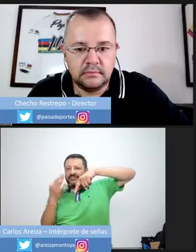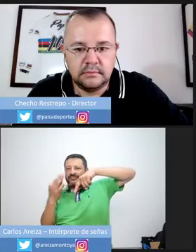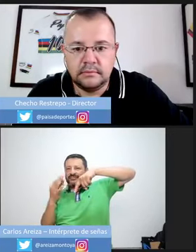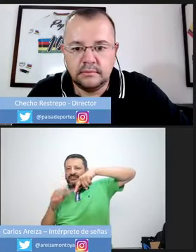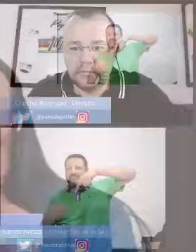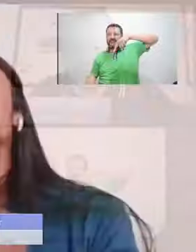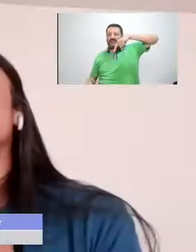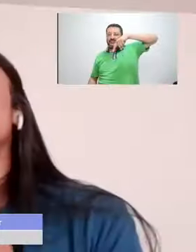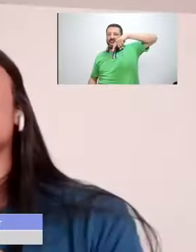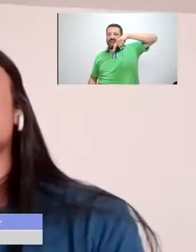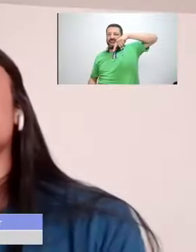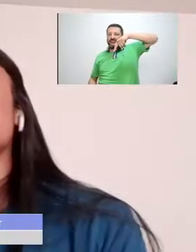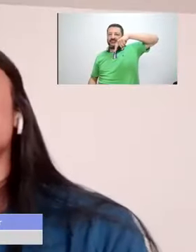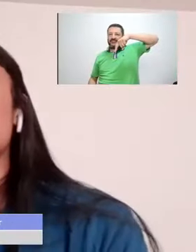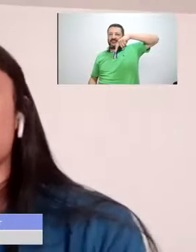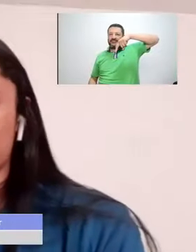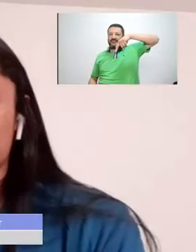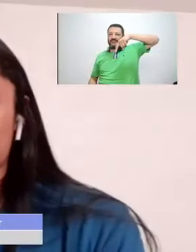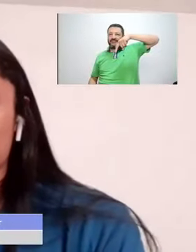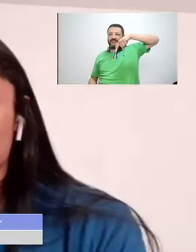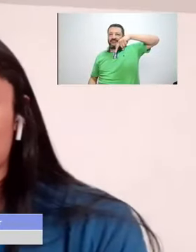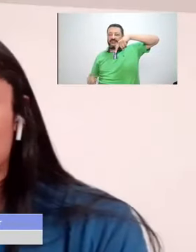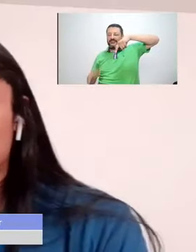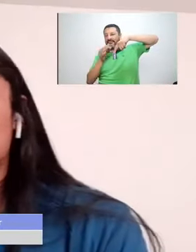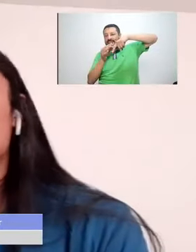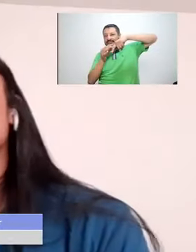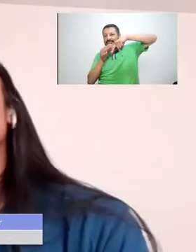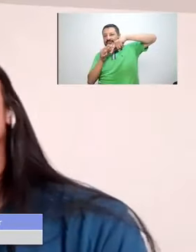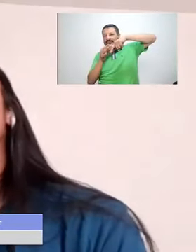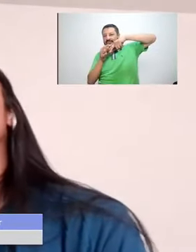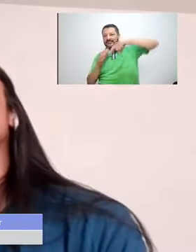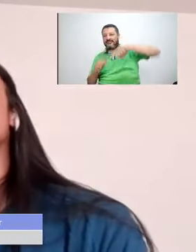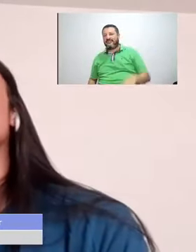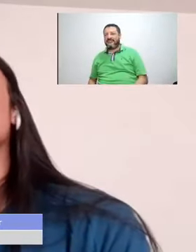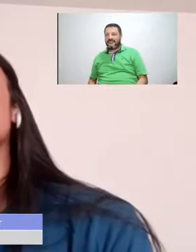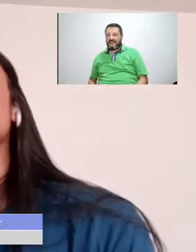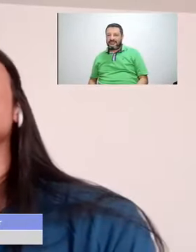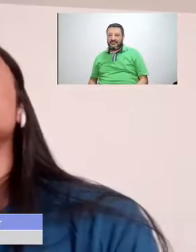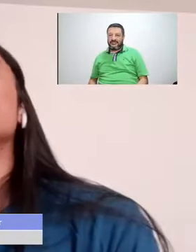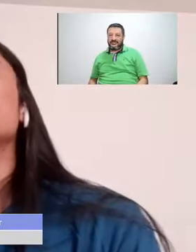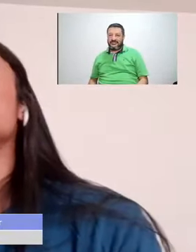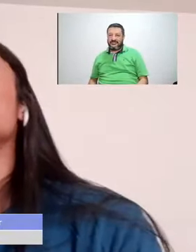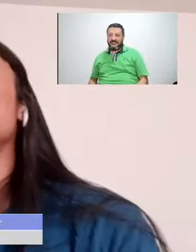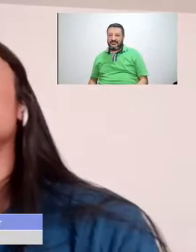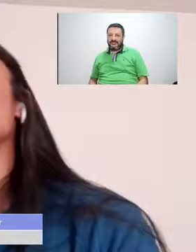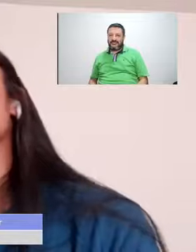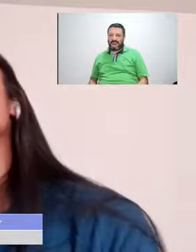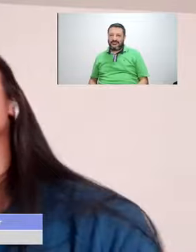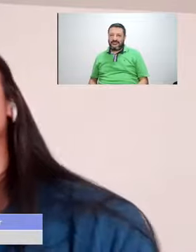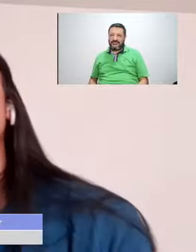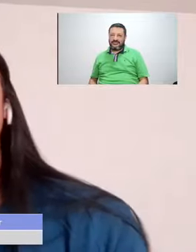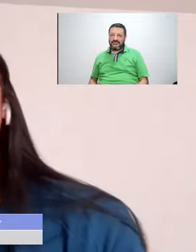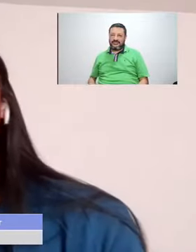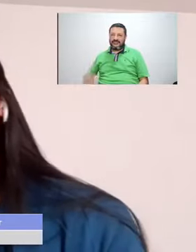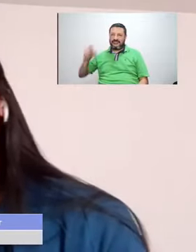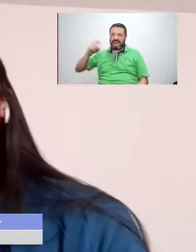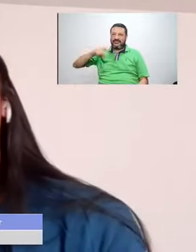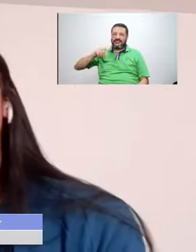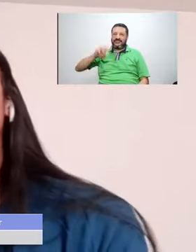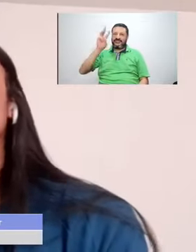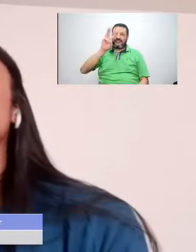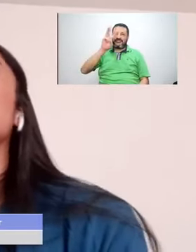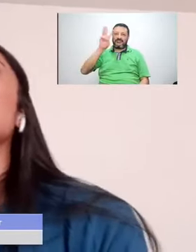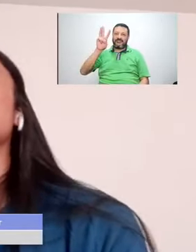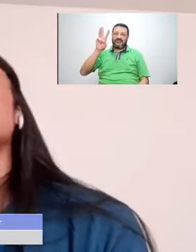no soldó bien, por decirlo así. Entonces el médico me explicó que los meniscos tienen un 33% de